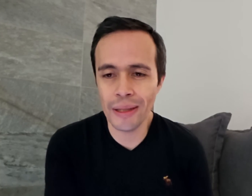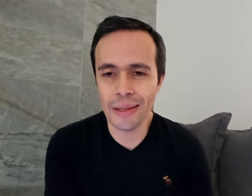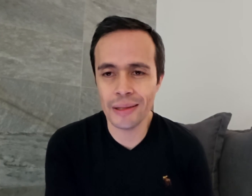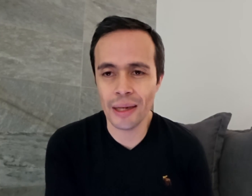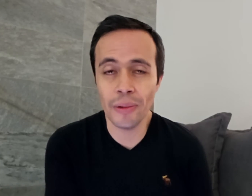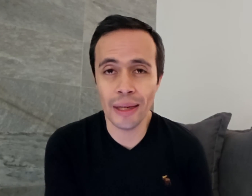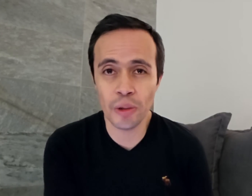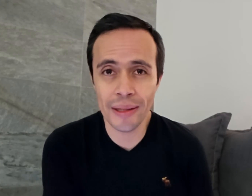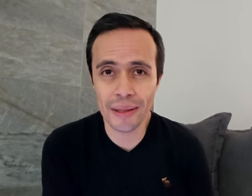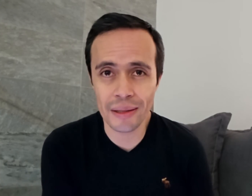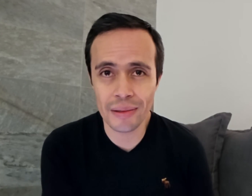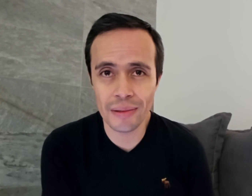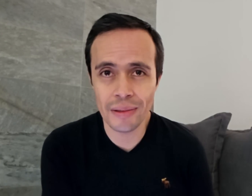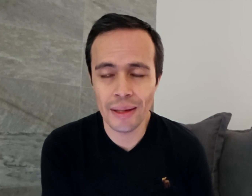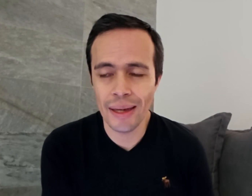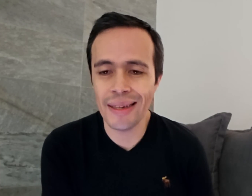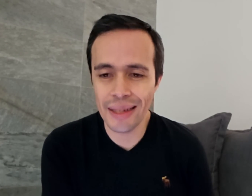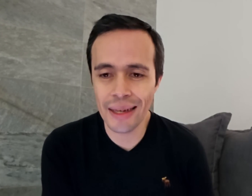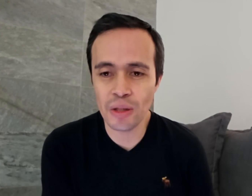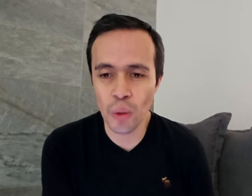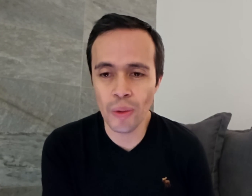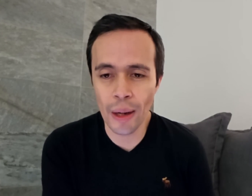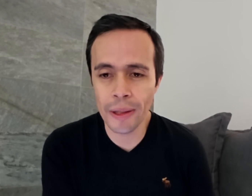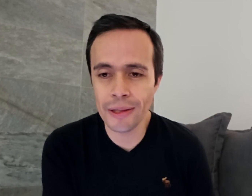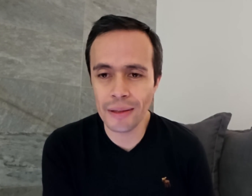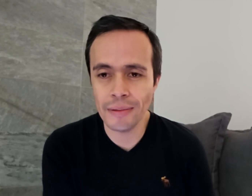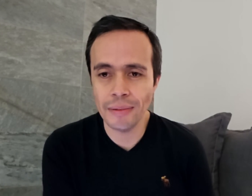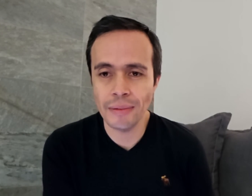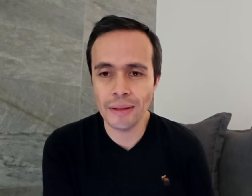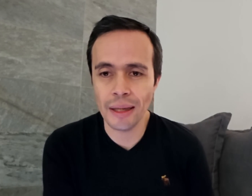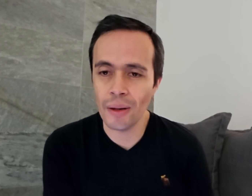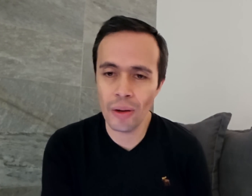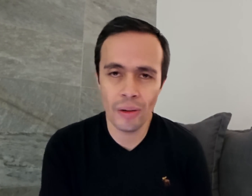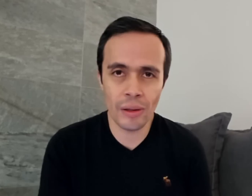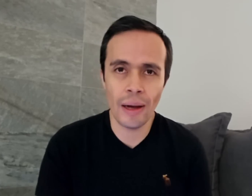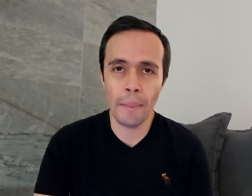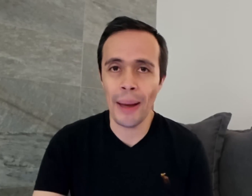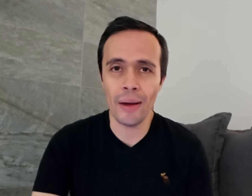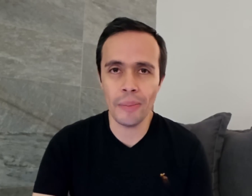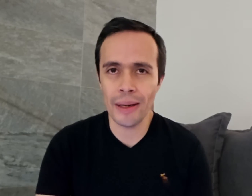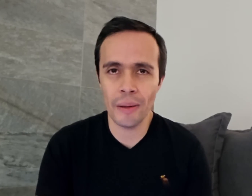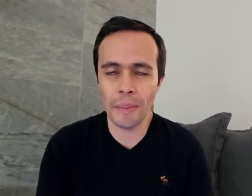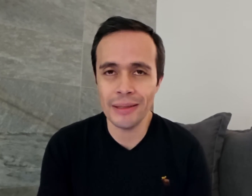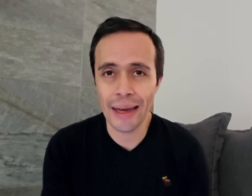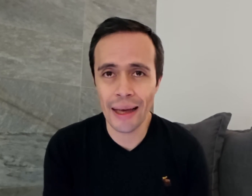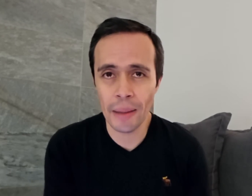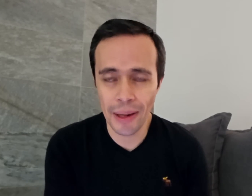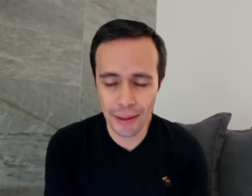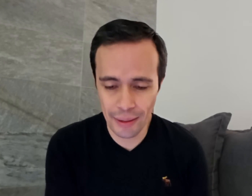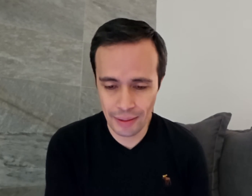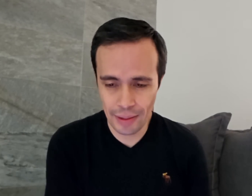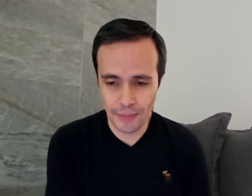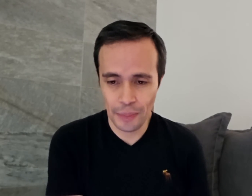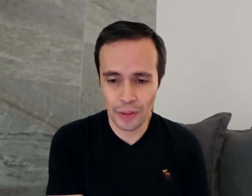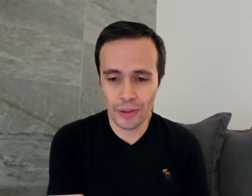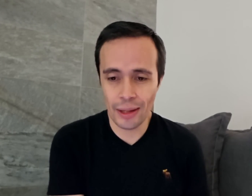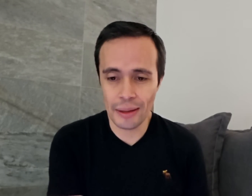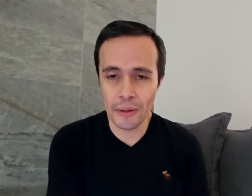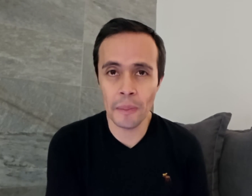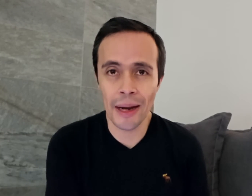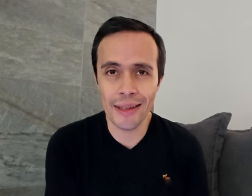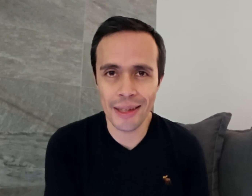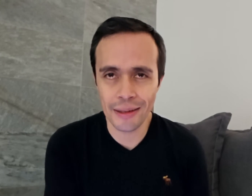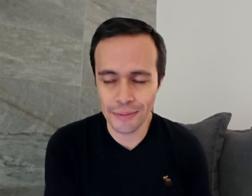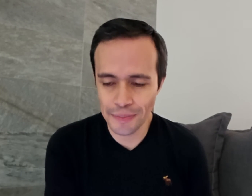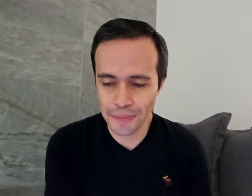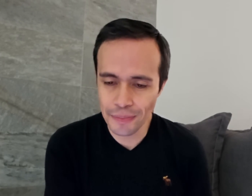algunos jueces, algunas juezas. En este caso, una jueza que dijo, no, no, no, amparo para que no pase nada, para que no te